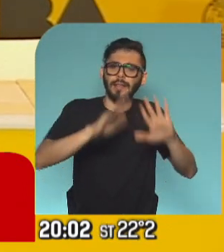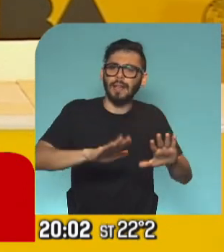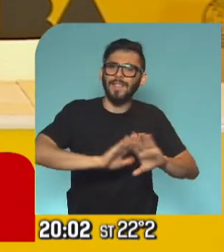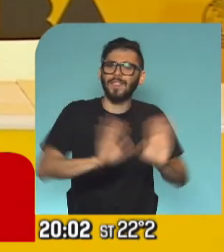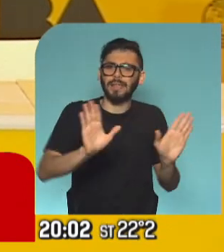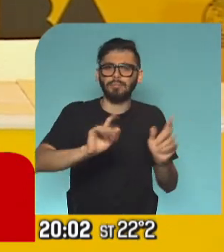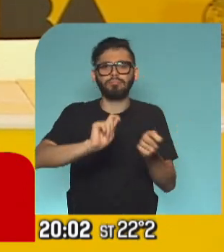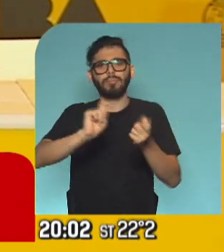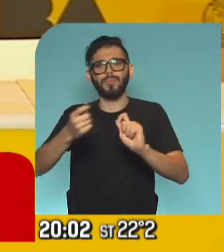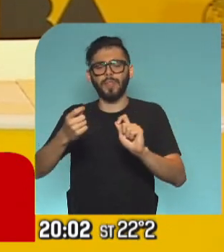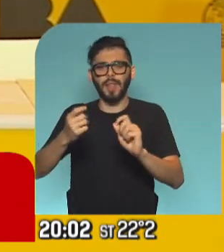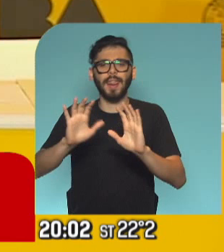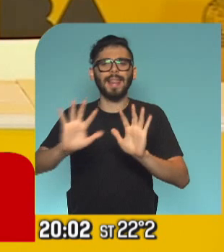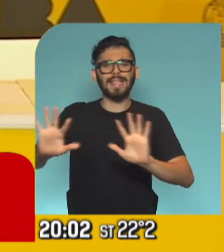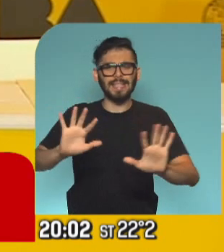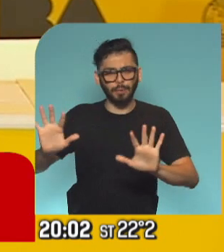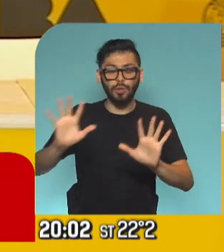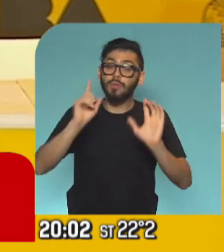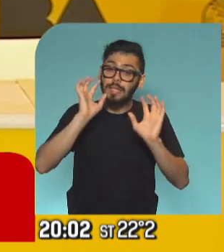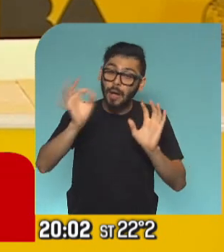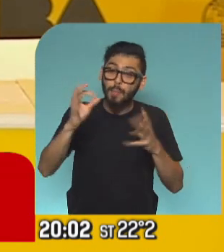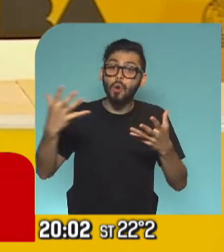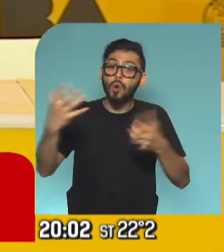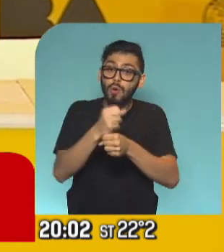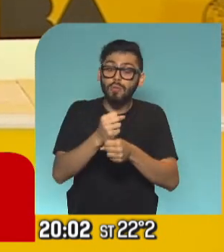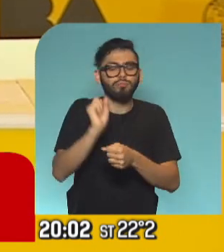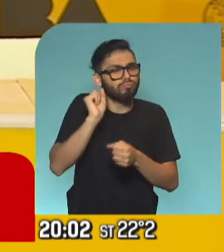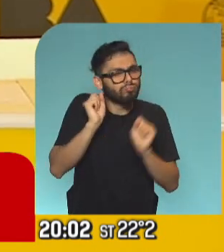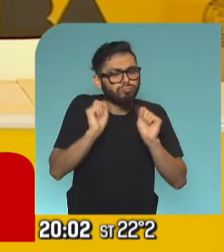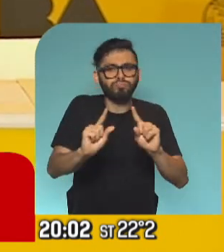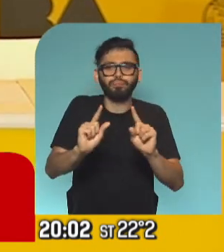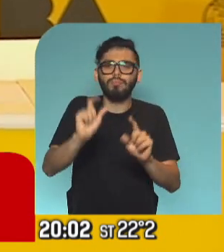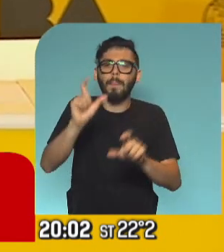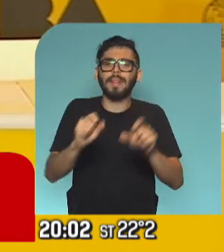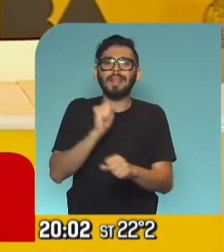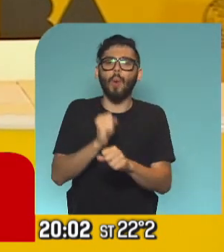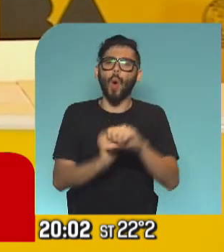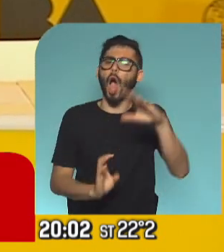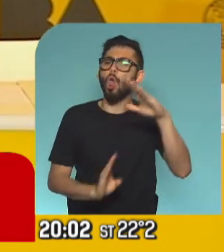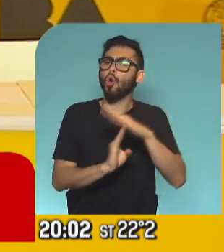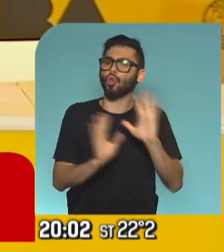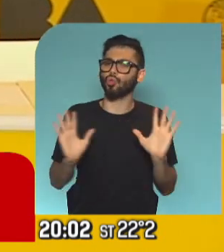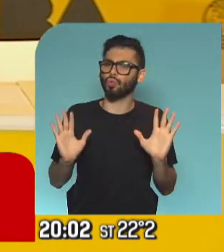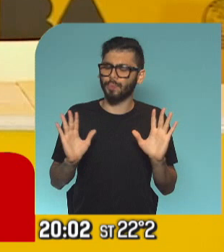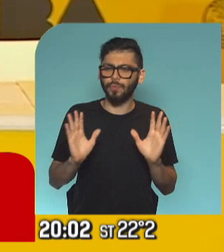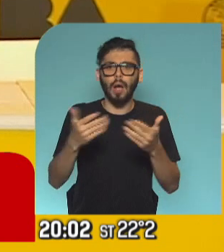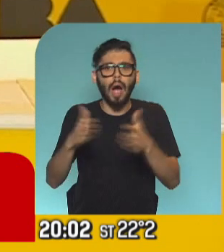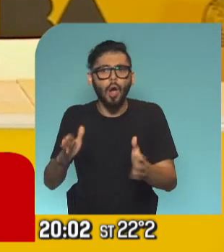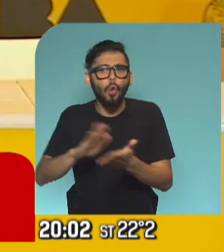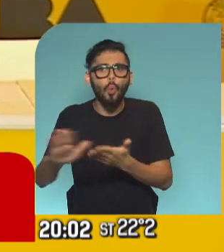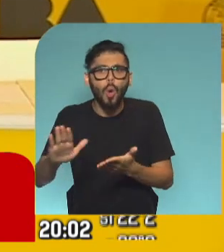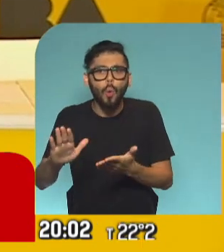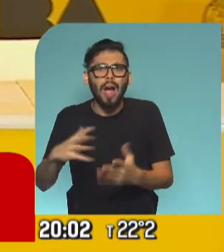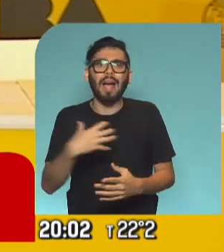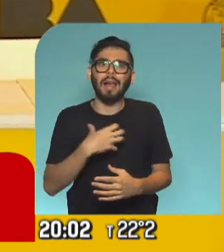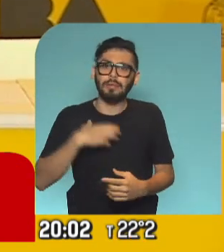el transporte seguirá restringido a trabajadores esenciales. ¿Habrá nuevas reaperturas? ¿Qué pasará con las clases presenciales?